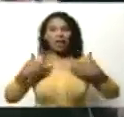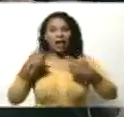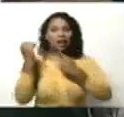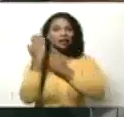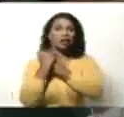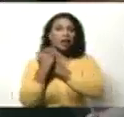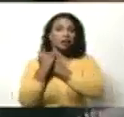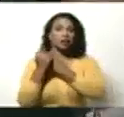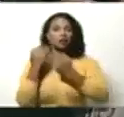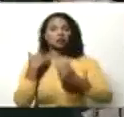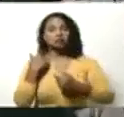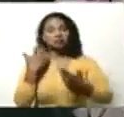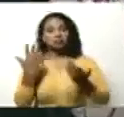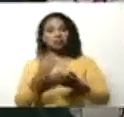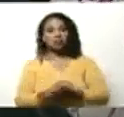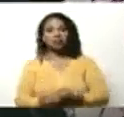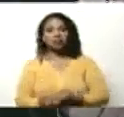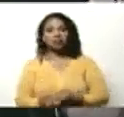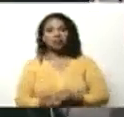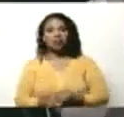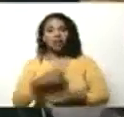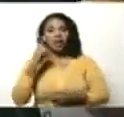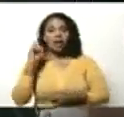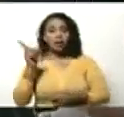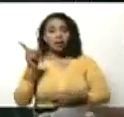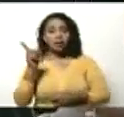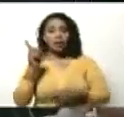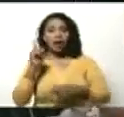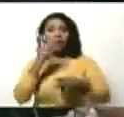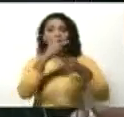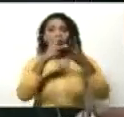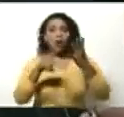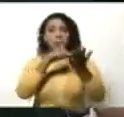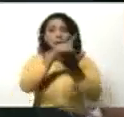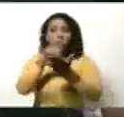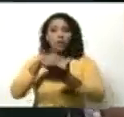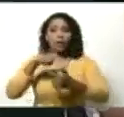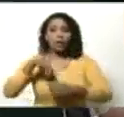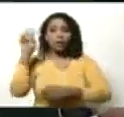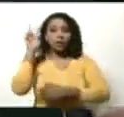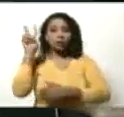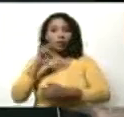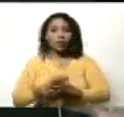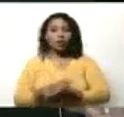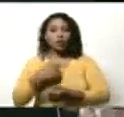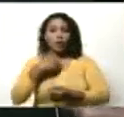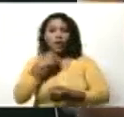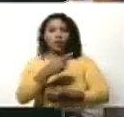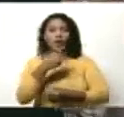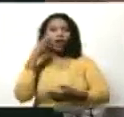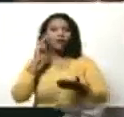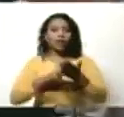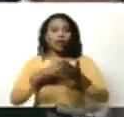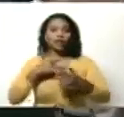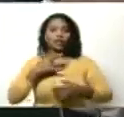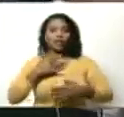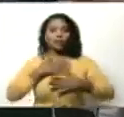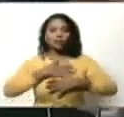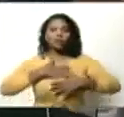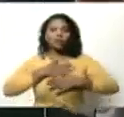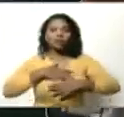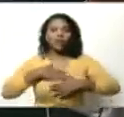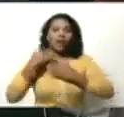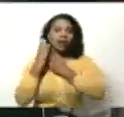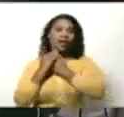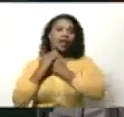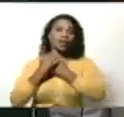cariño, y ha sido con varios actores políticos de Venezuela, lo cual, créame que le digo la verdad, me conmueve. el cariño y la alegría